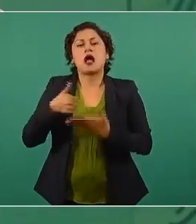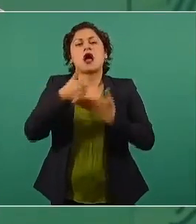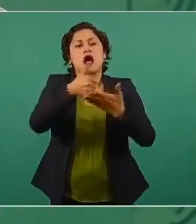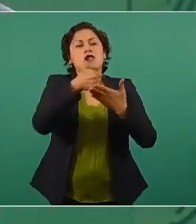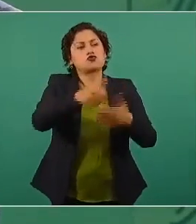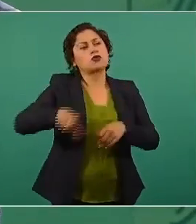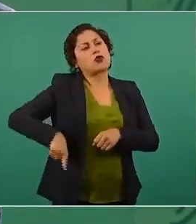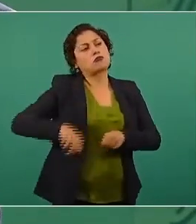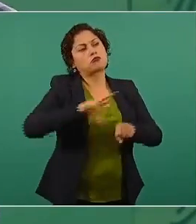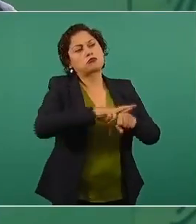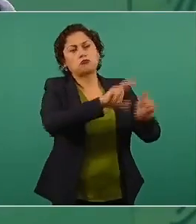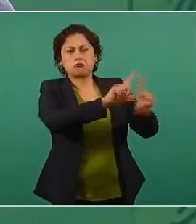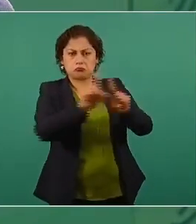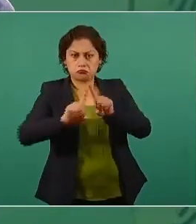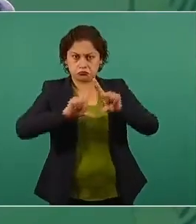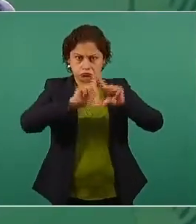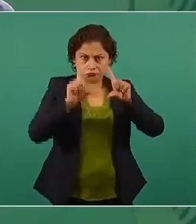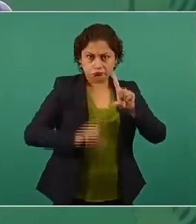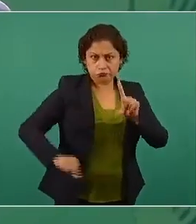pero lo que más nos importa